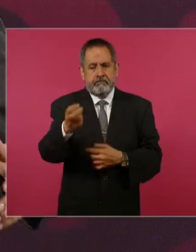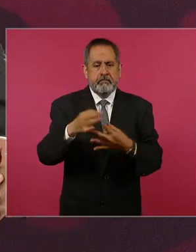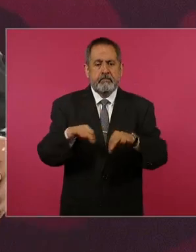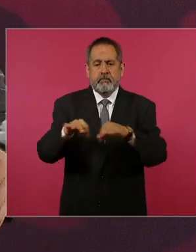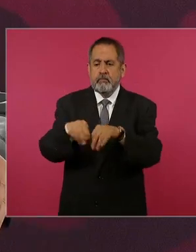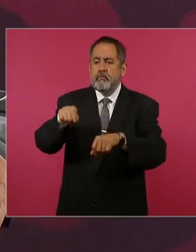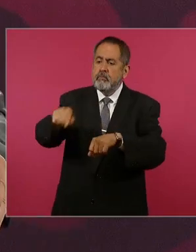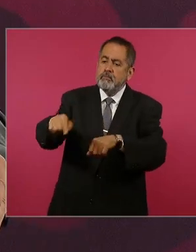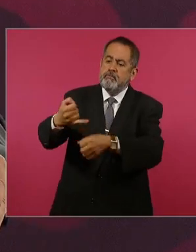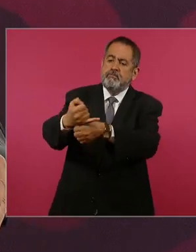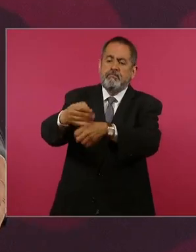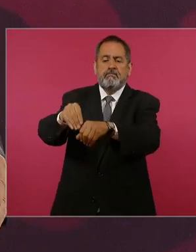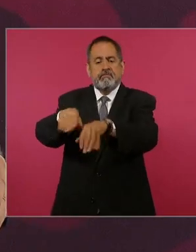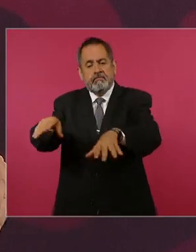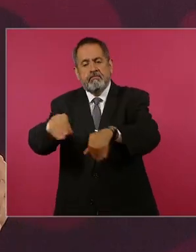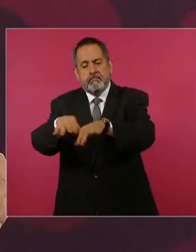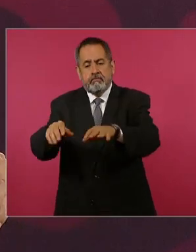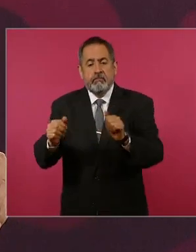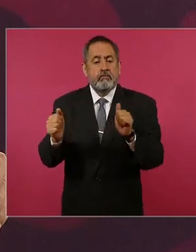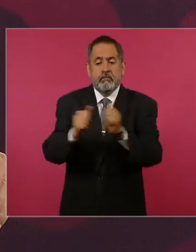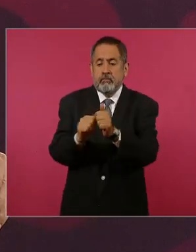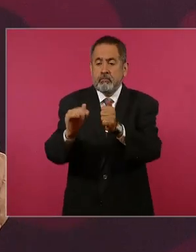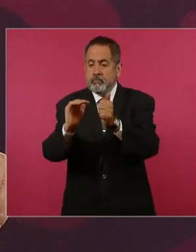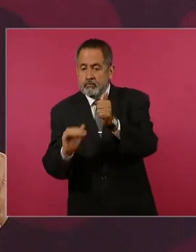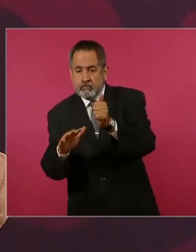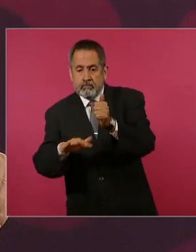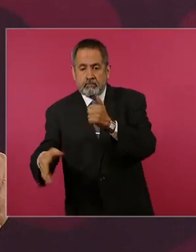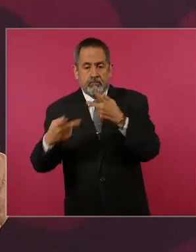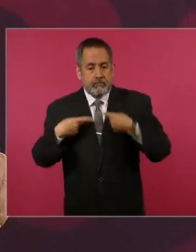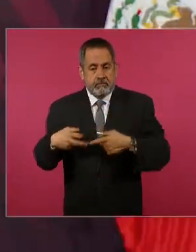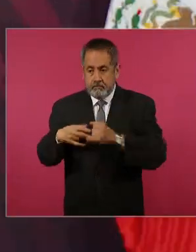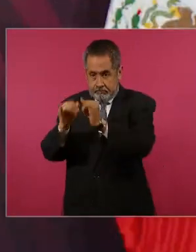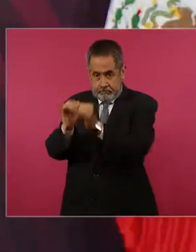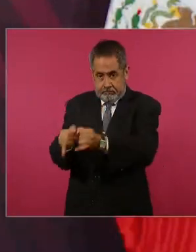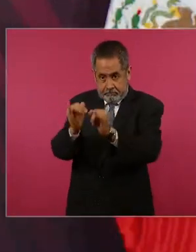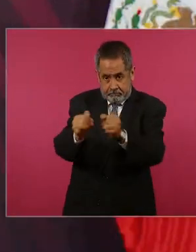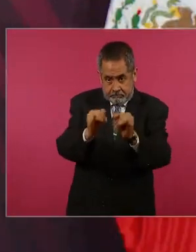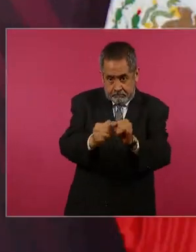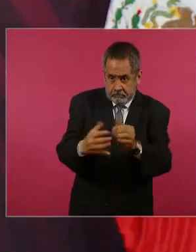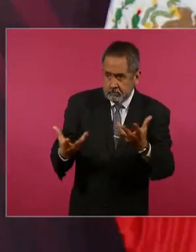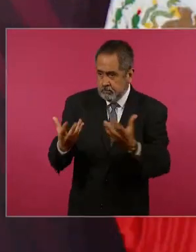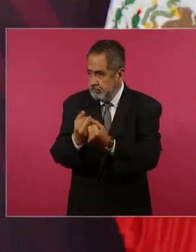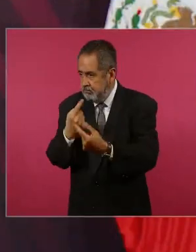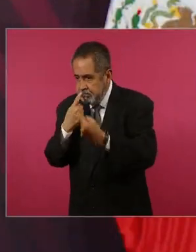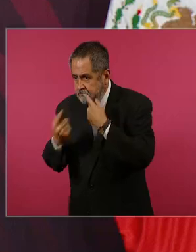trabajo con las bases, porque también